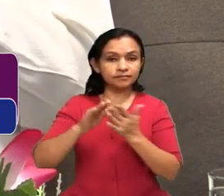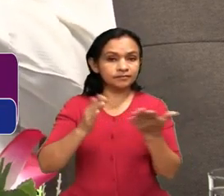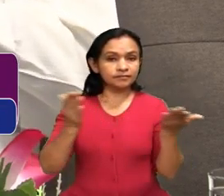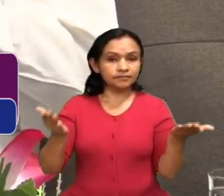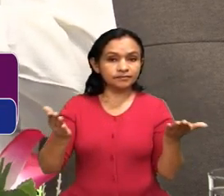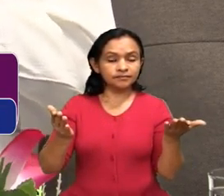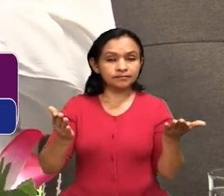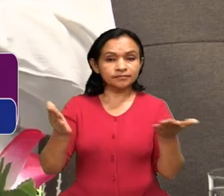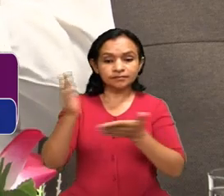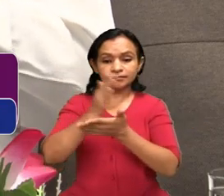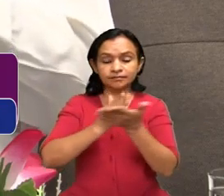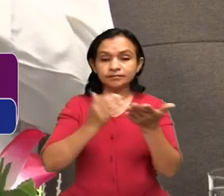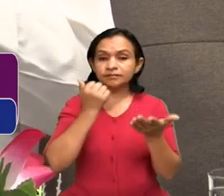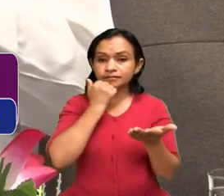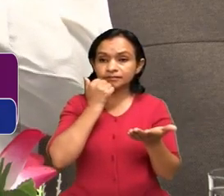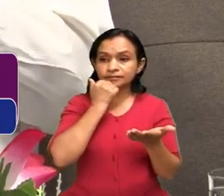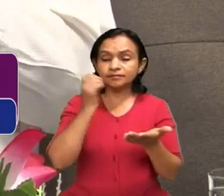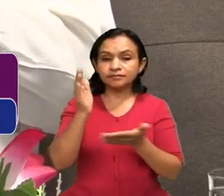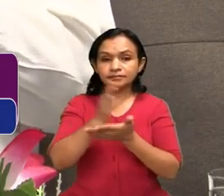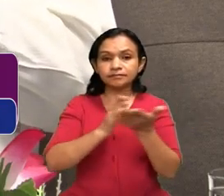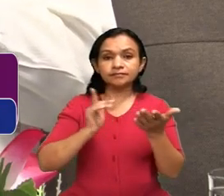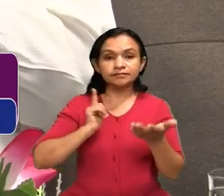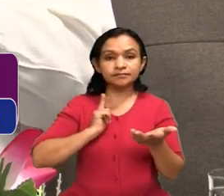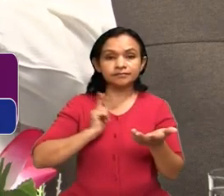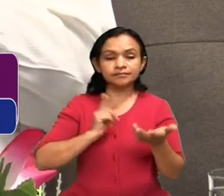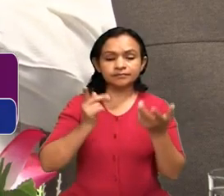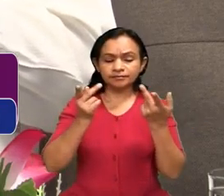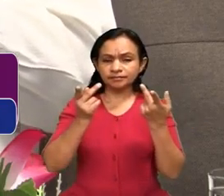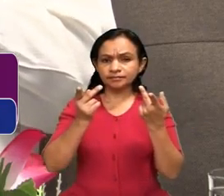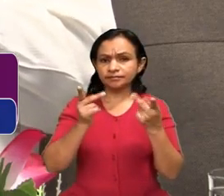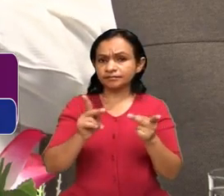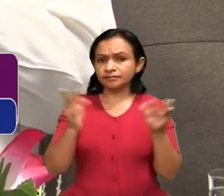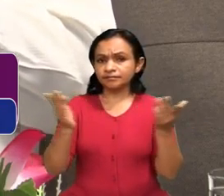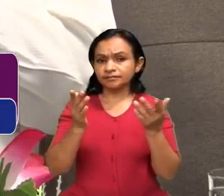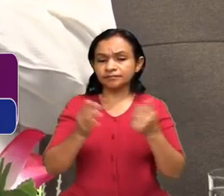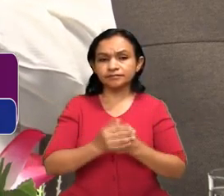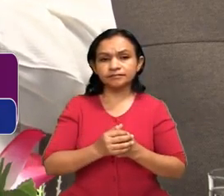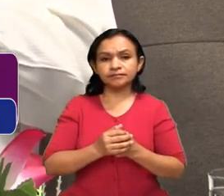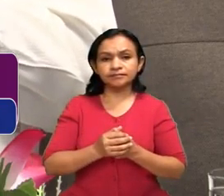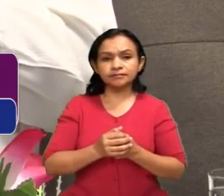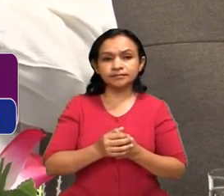sus reveses militares, pero sus enormes